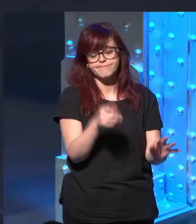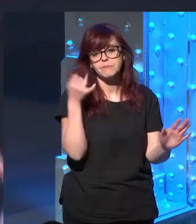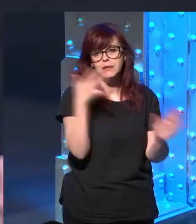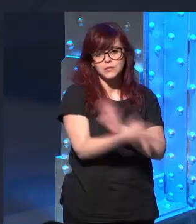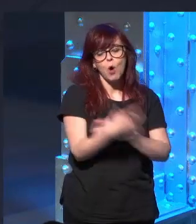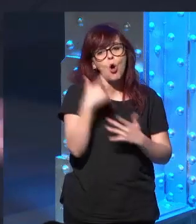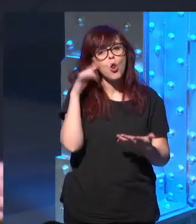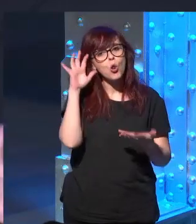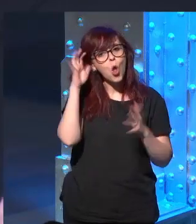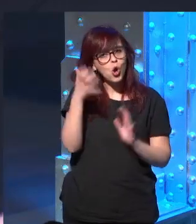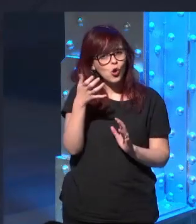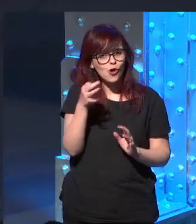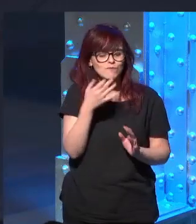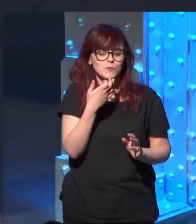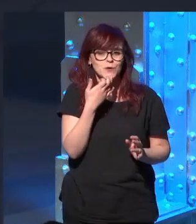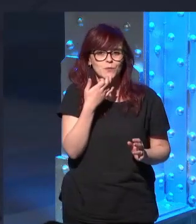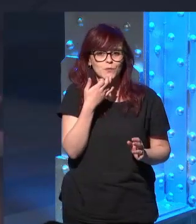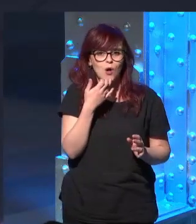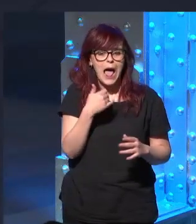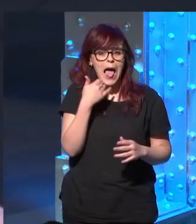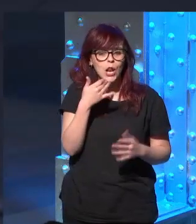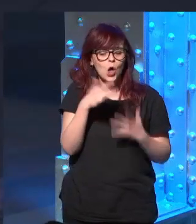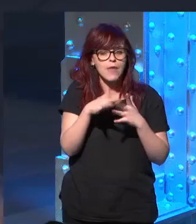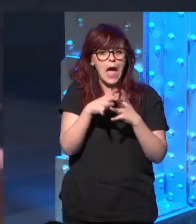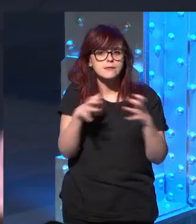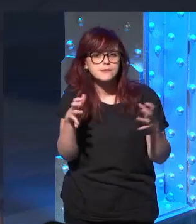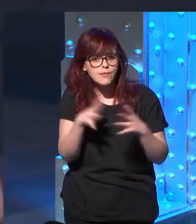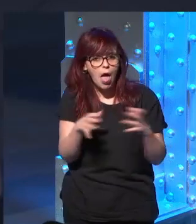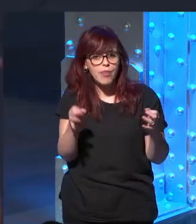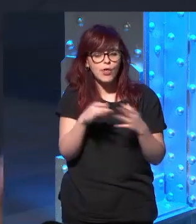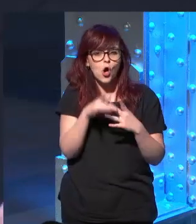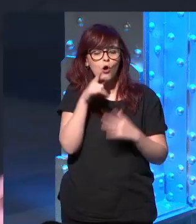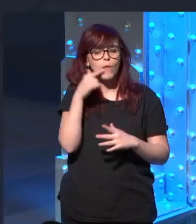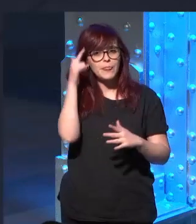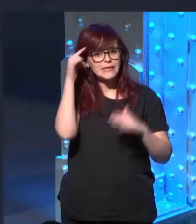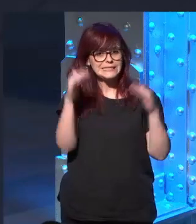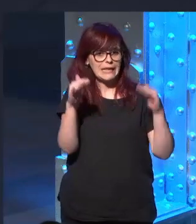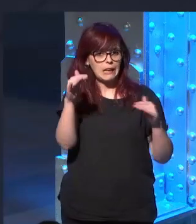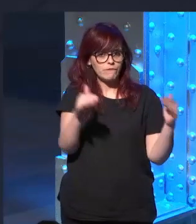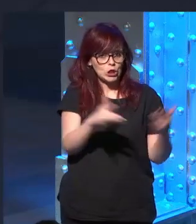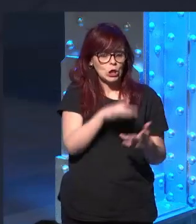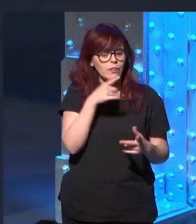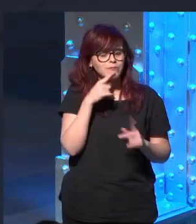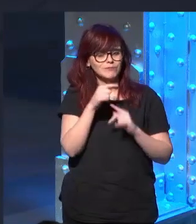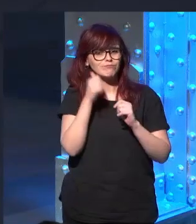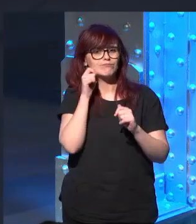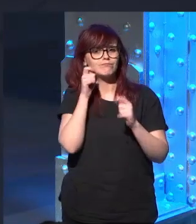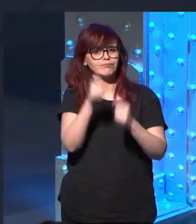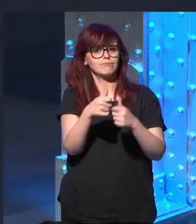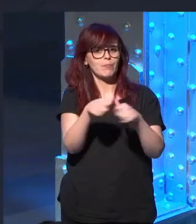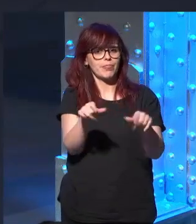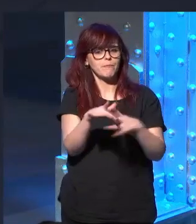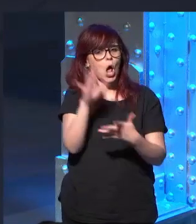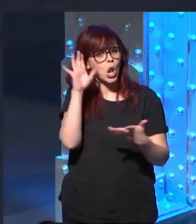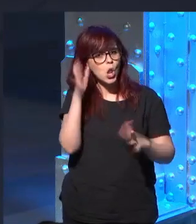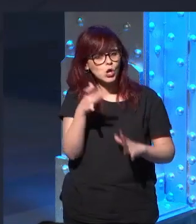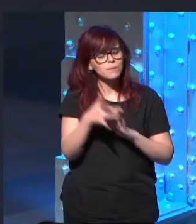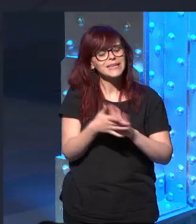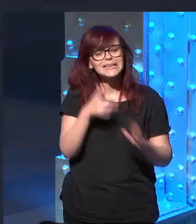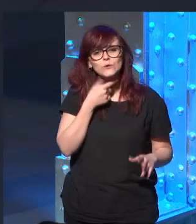de loco cuando hemos tenido pues un brote de ansiedad o un desequilibrio, ¿no? Y me gusta mucho hablar de